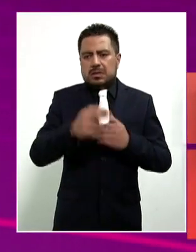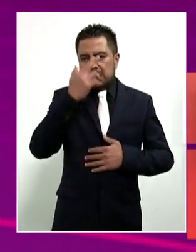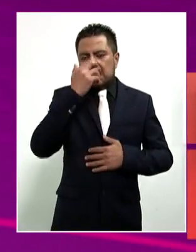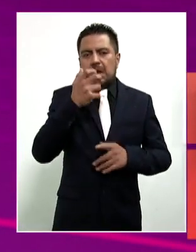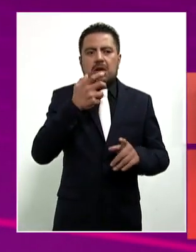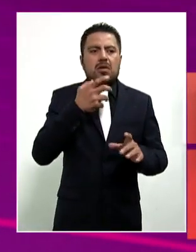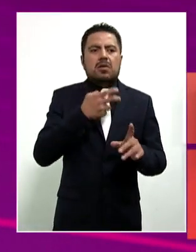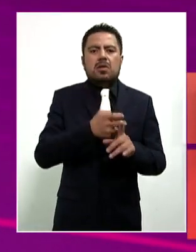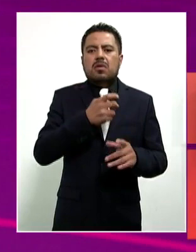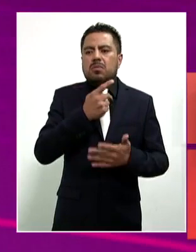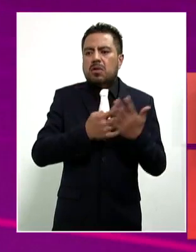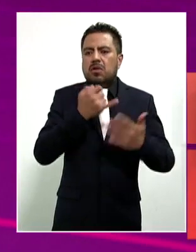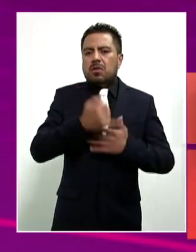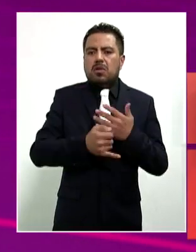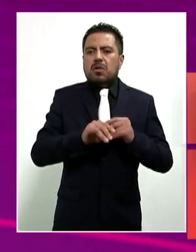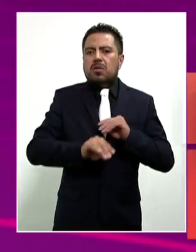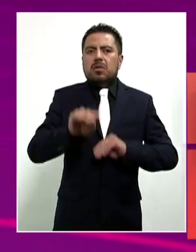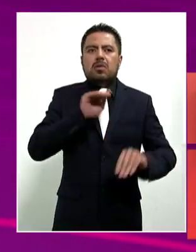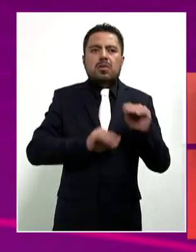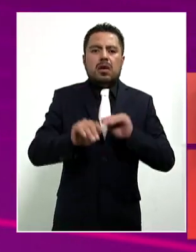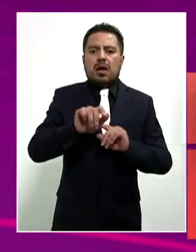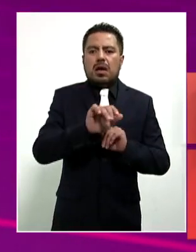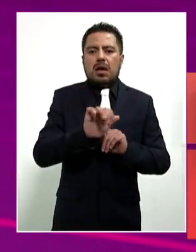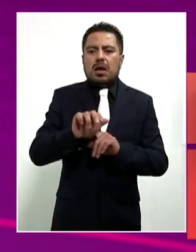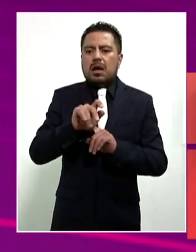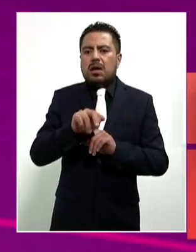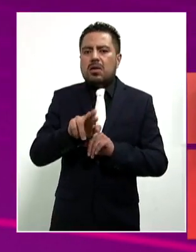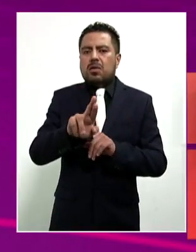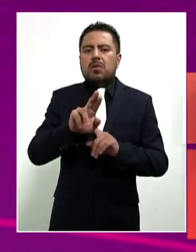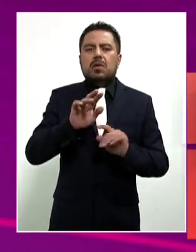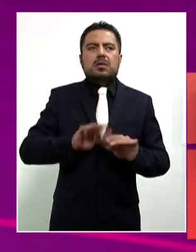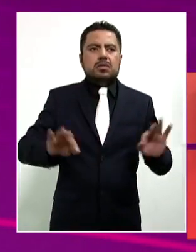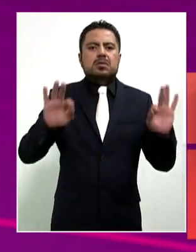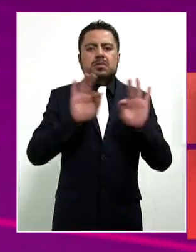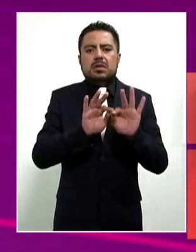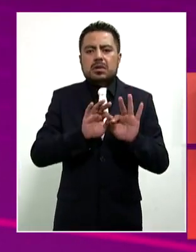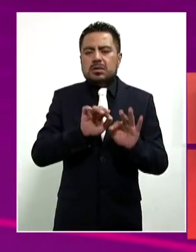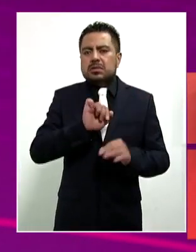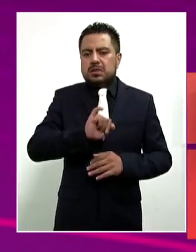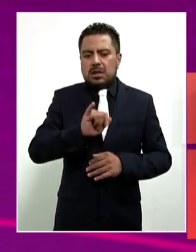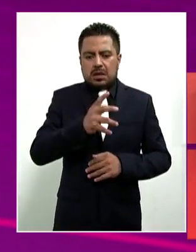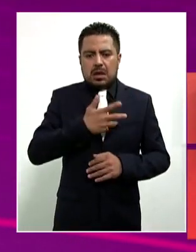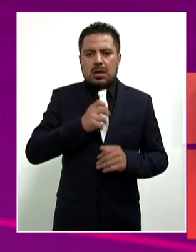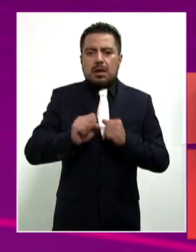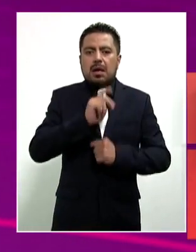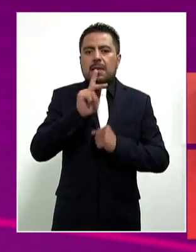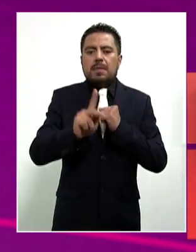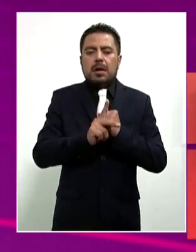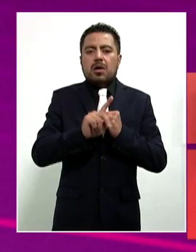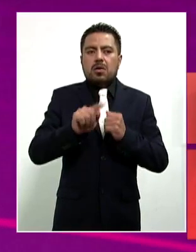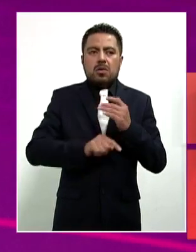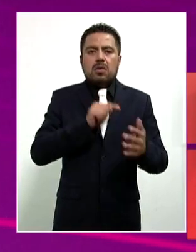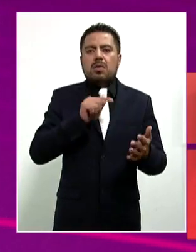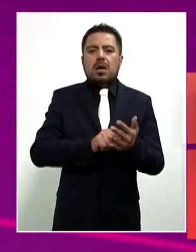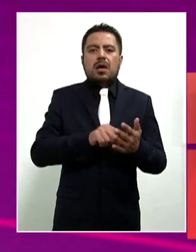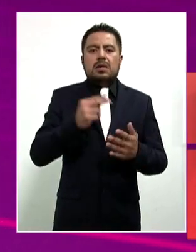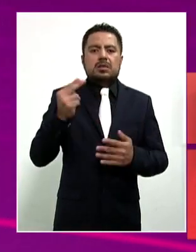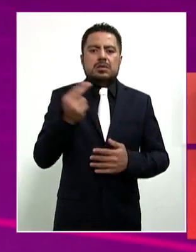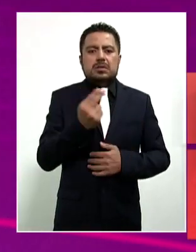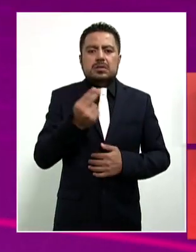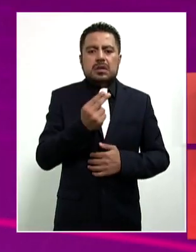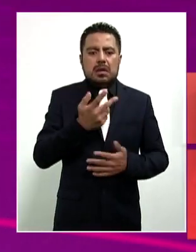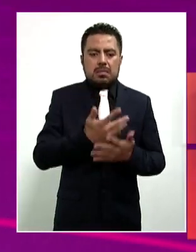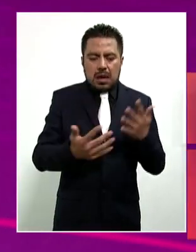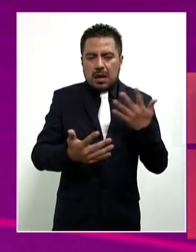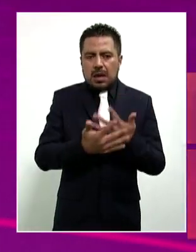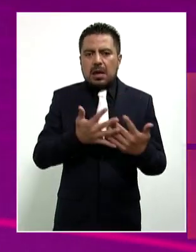todo este asunto del proyecto de reubicación que tiene la ACNUR es loable y es importante. O sea, si tenemos en el país lugares en donde se necesita mano